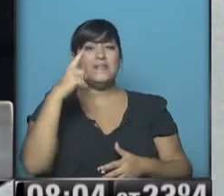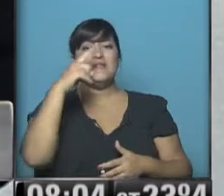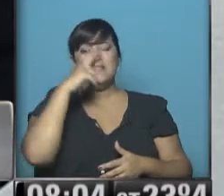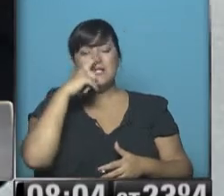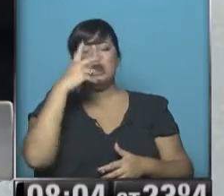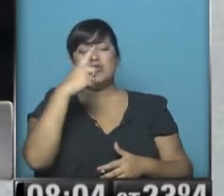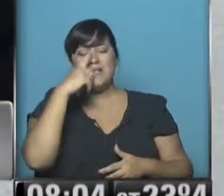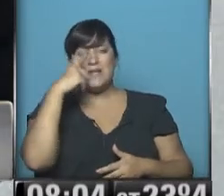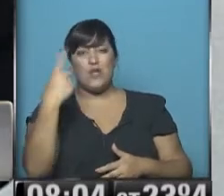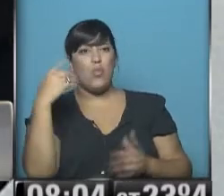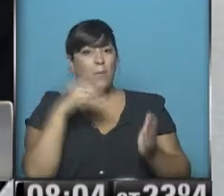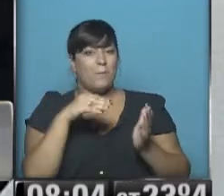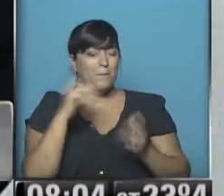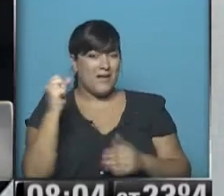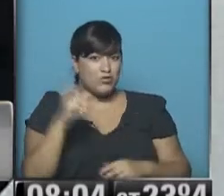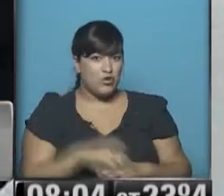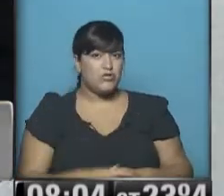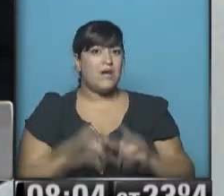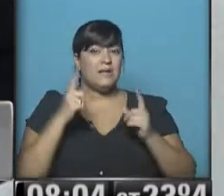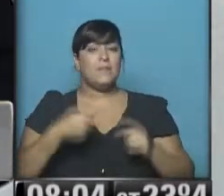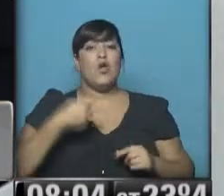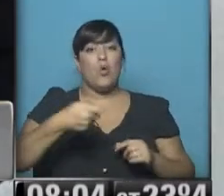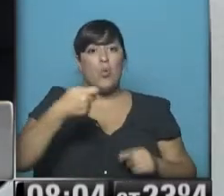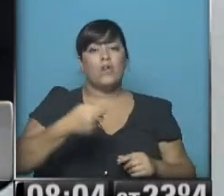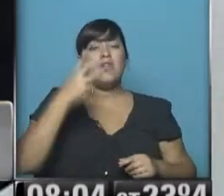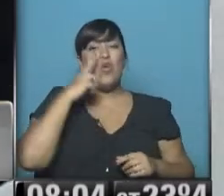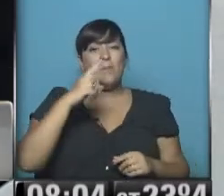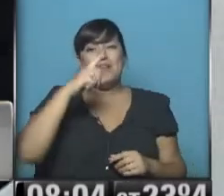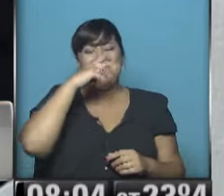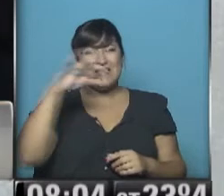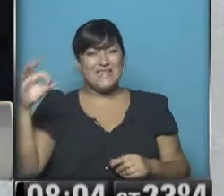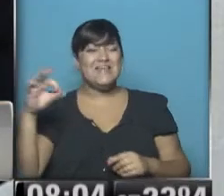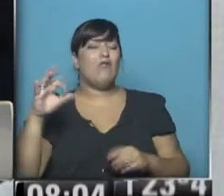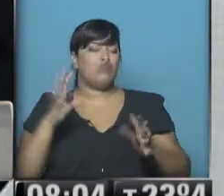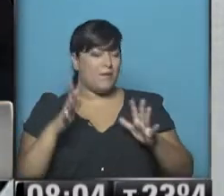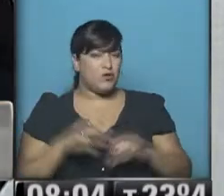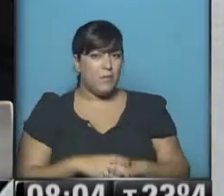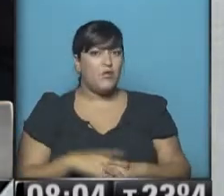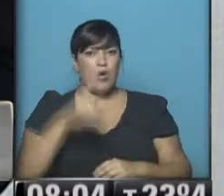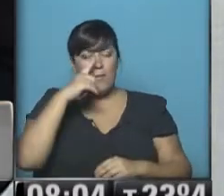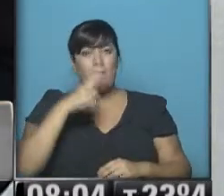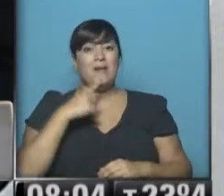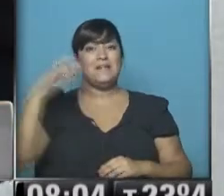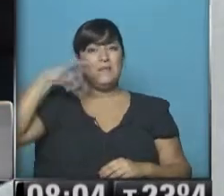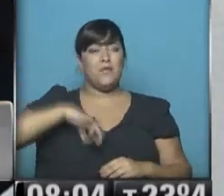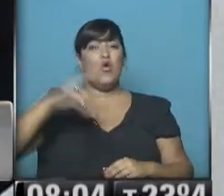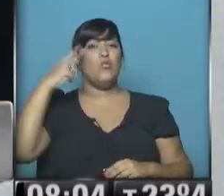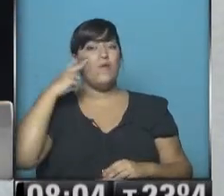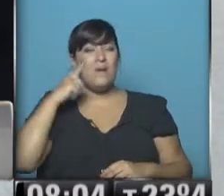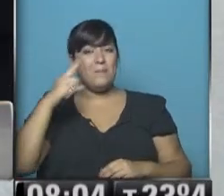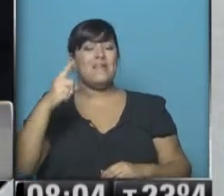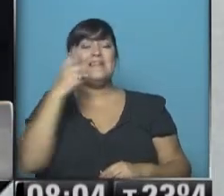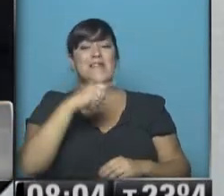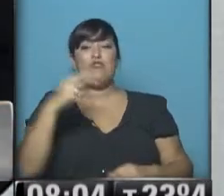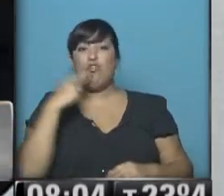en promedio también una cuota que es 2 mil 771 pesos en promedio con un nivel de ingresos promedio de 9 mil 111 pesos